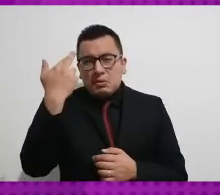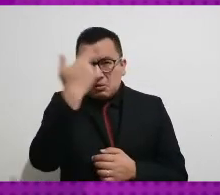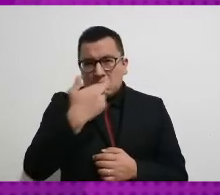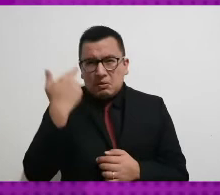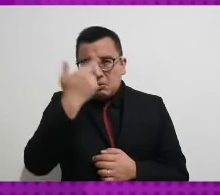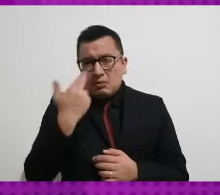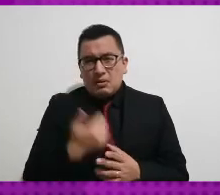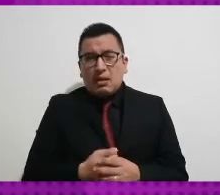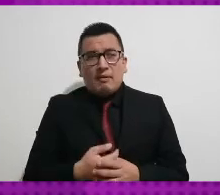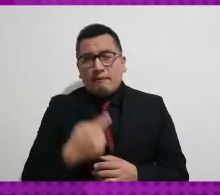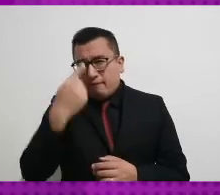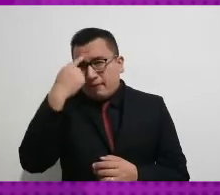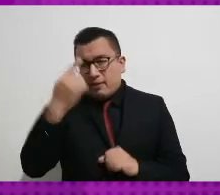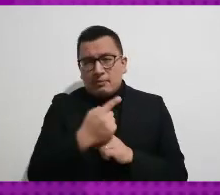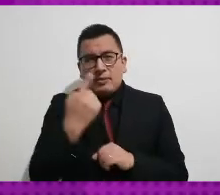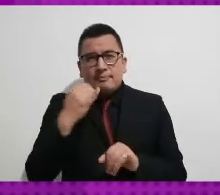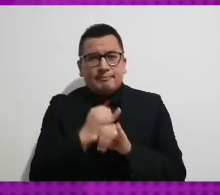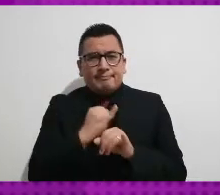así como lo comento en línea.